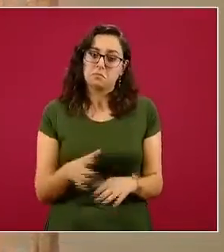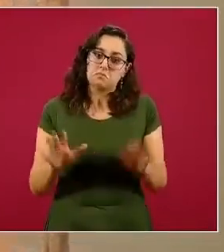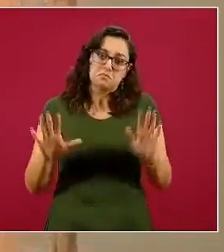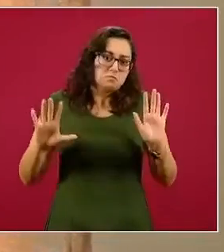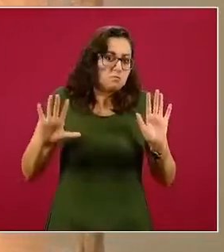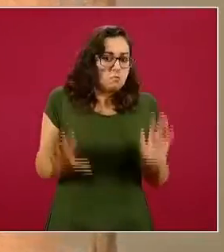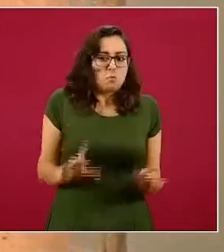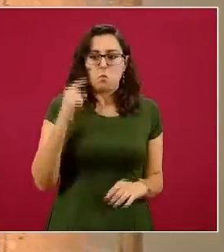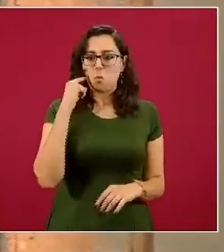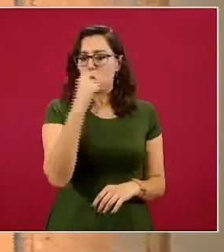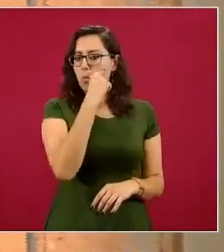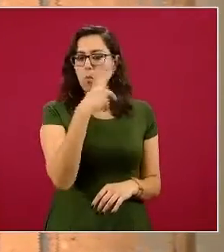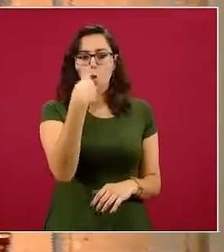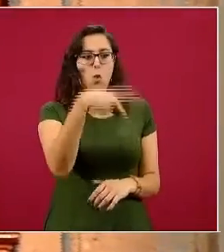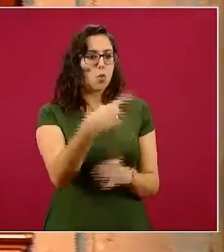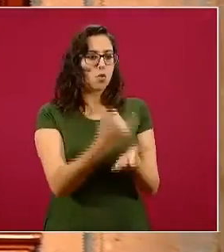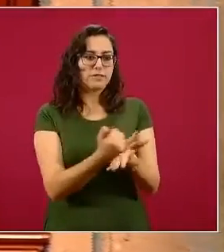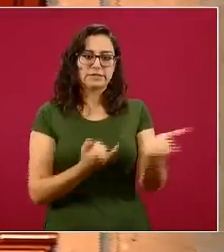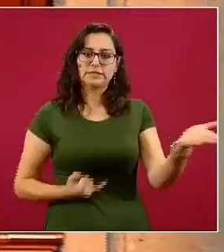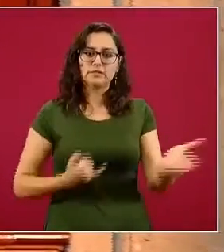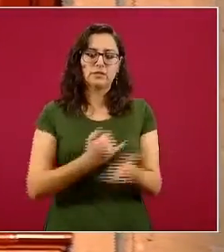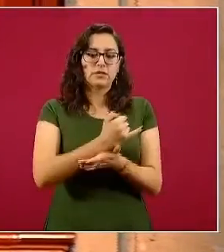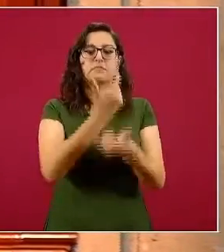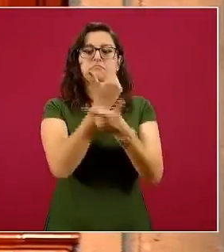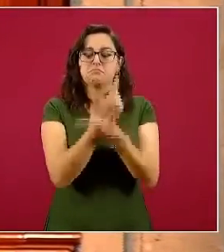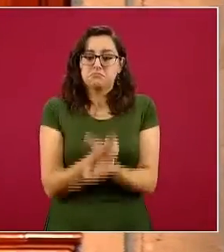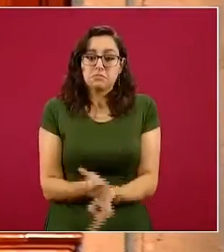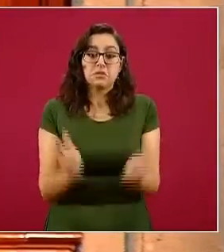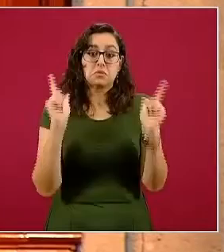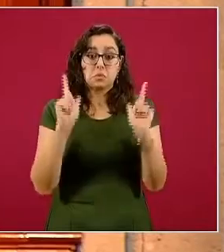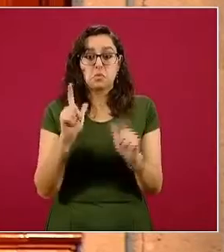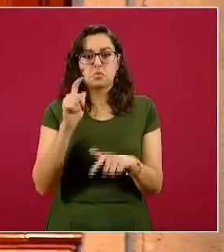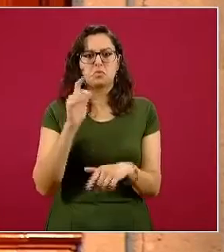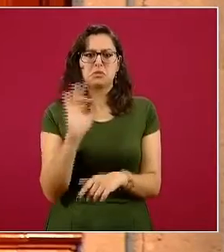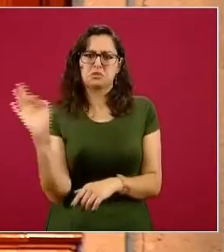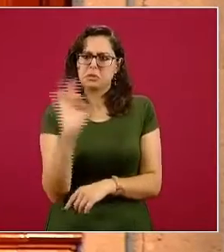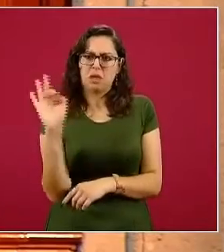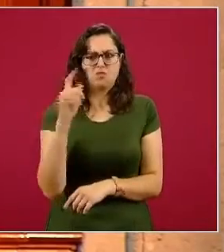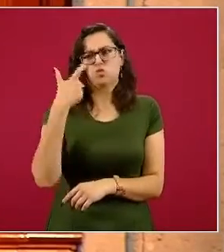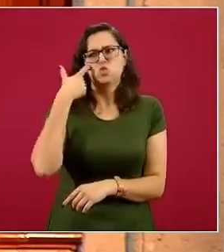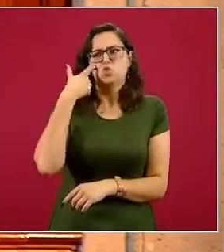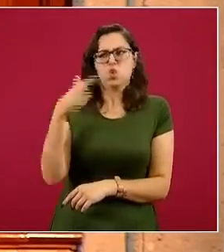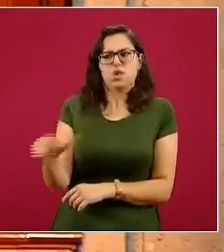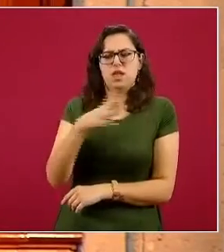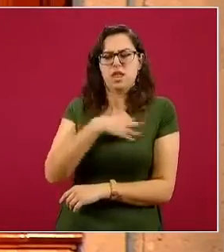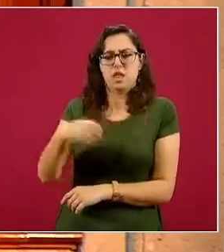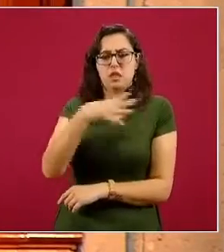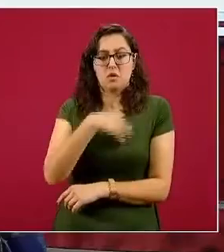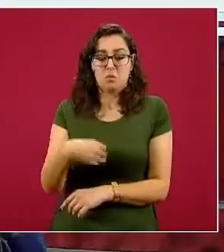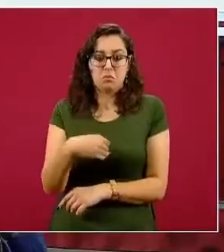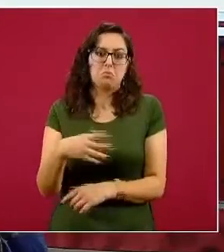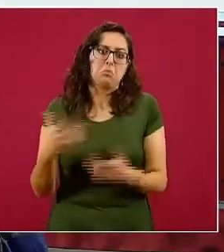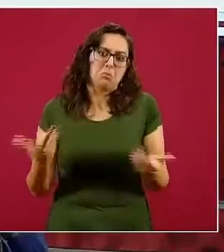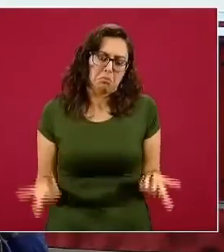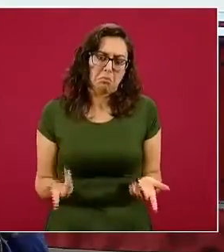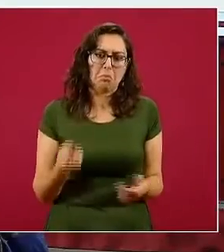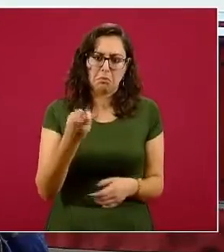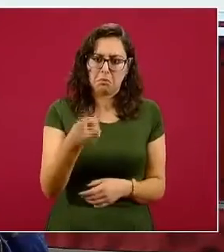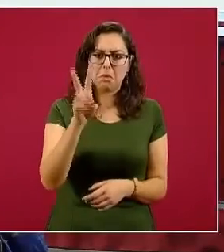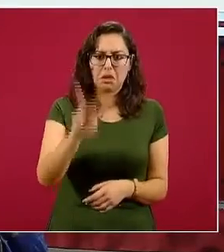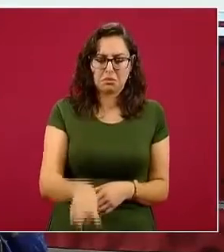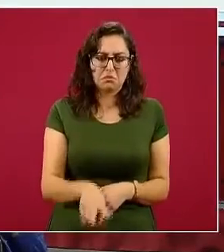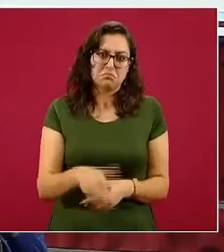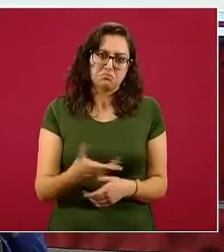en la libertad de tomar la decisión de tener o no tener hijos. Y eso, la verdad, es un privilegio. En